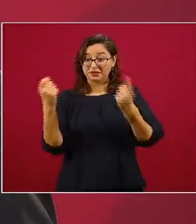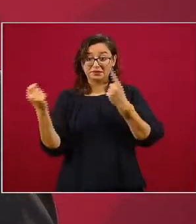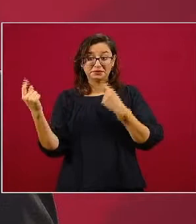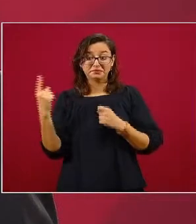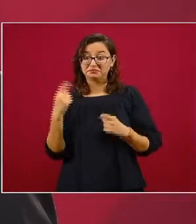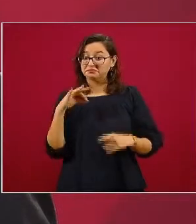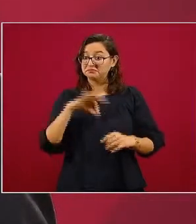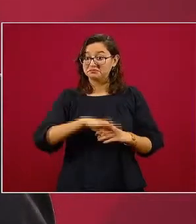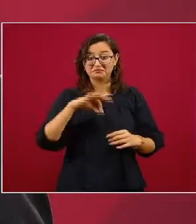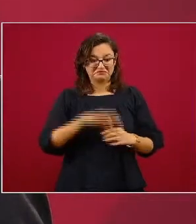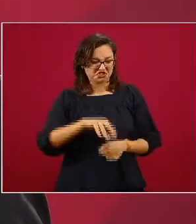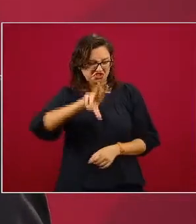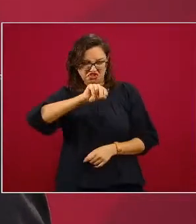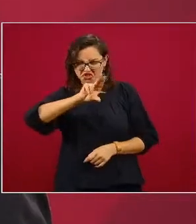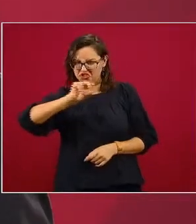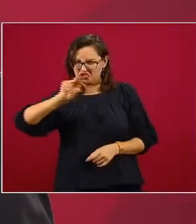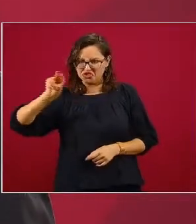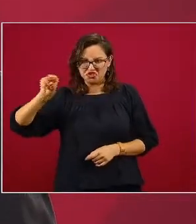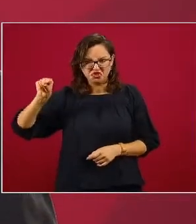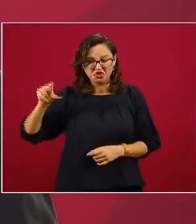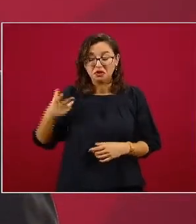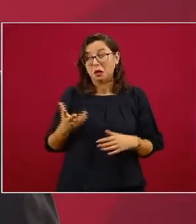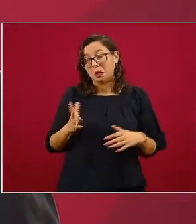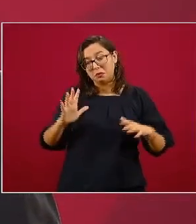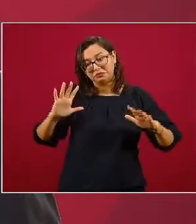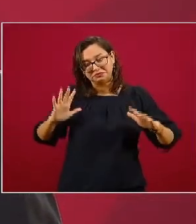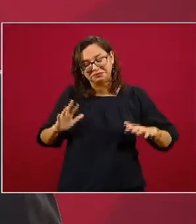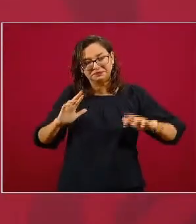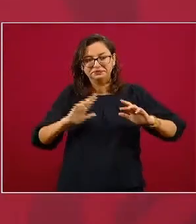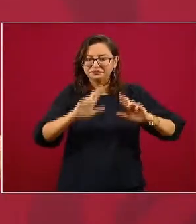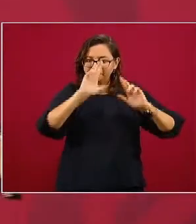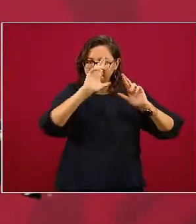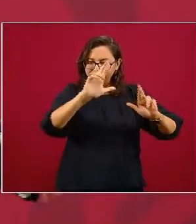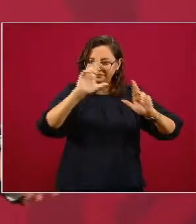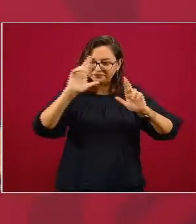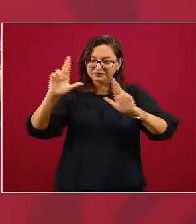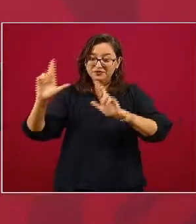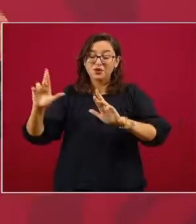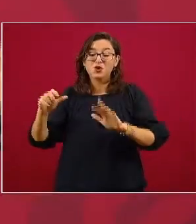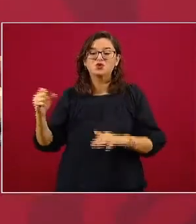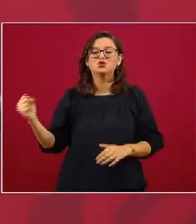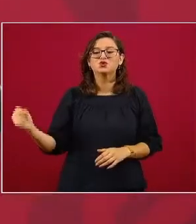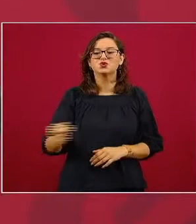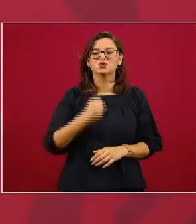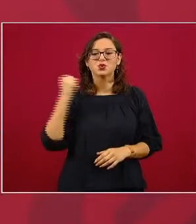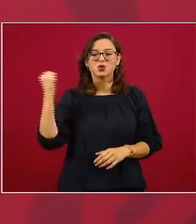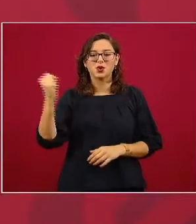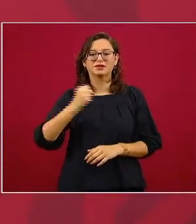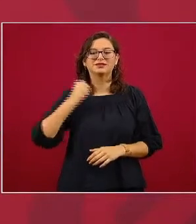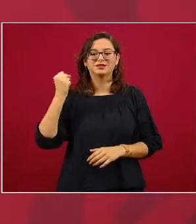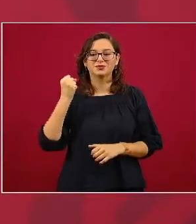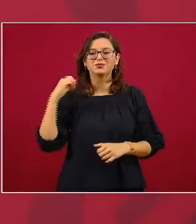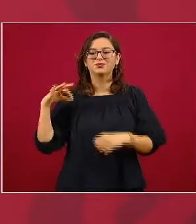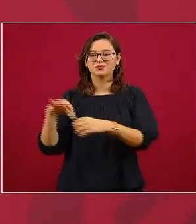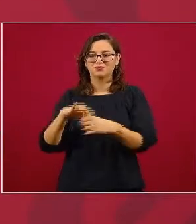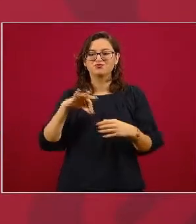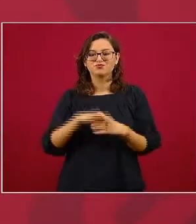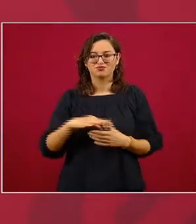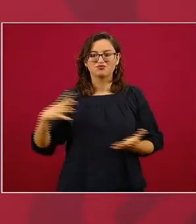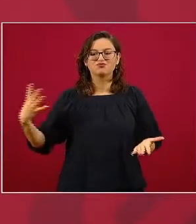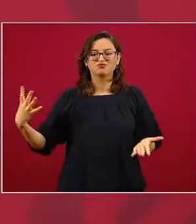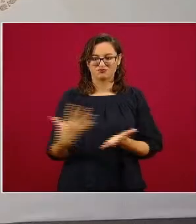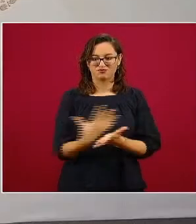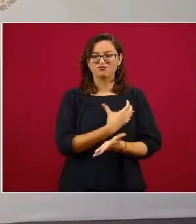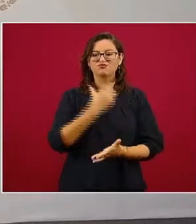respetamos sus puntos de vista, pero afortunadamente sacamos esta reforma.